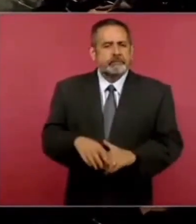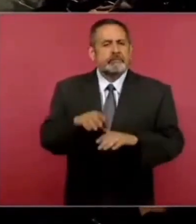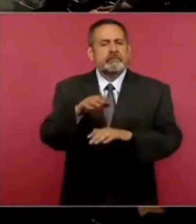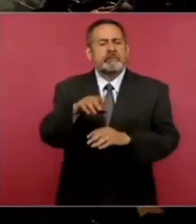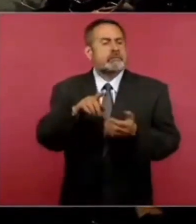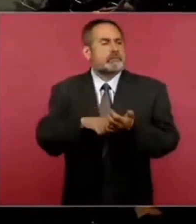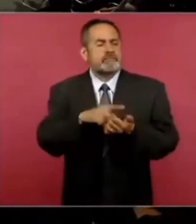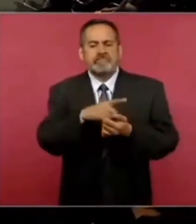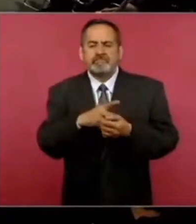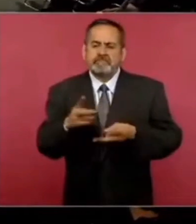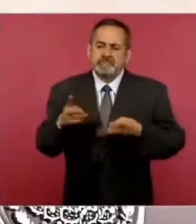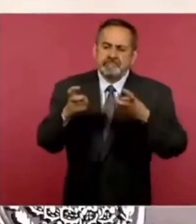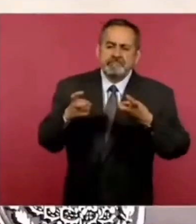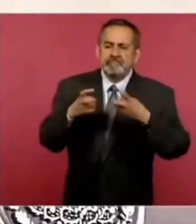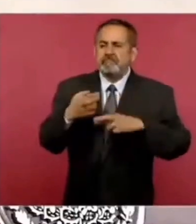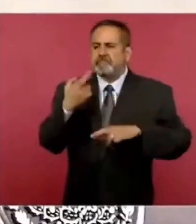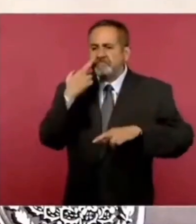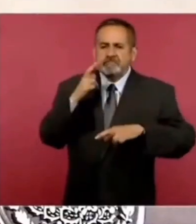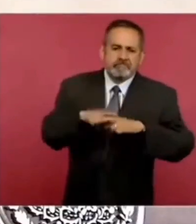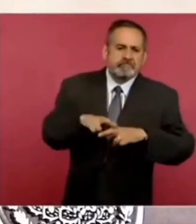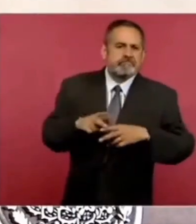robos o delitos,